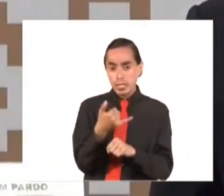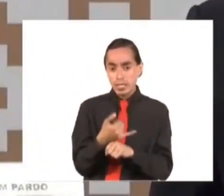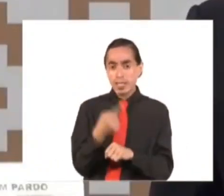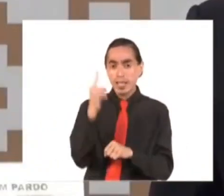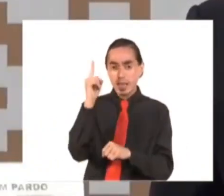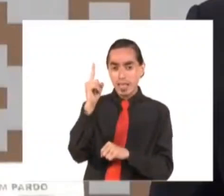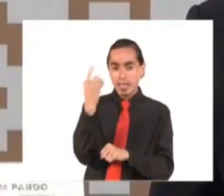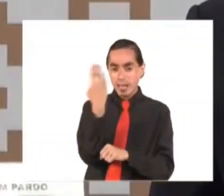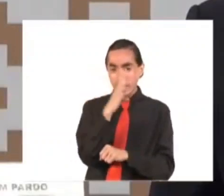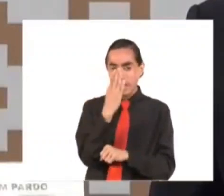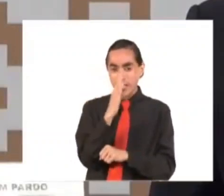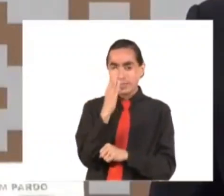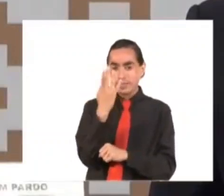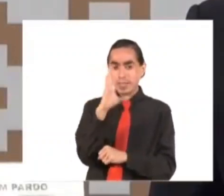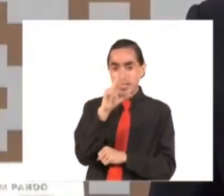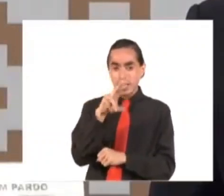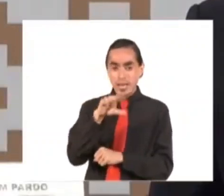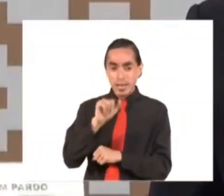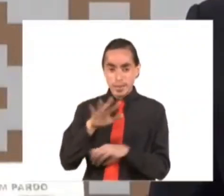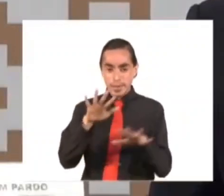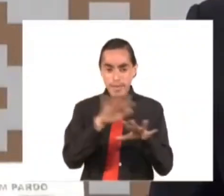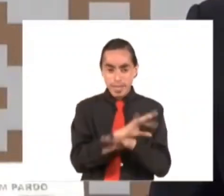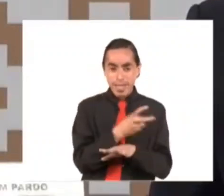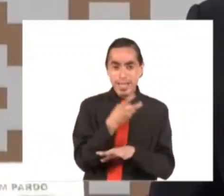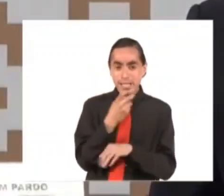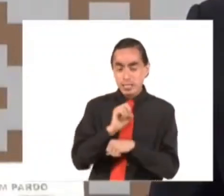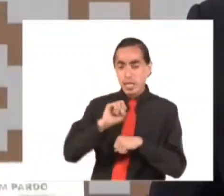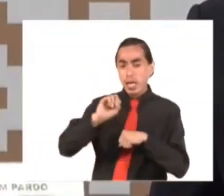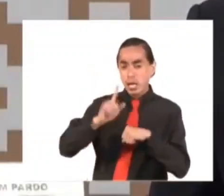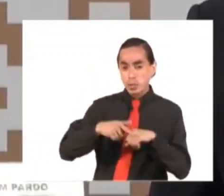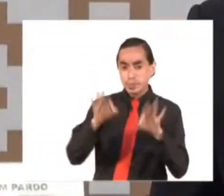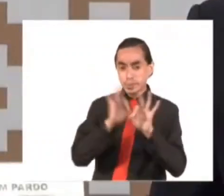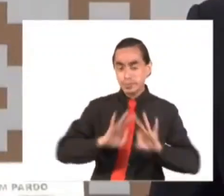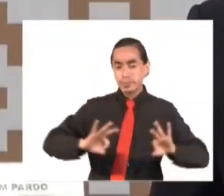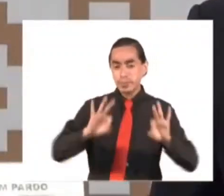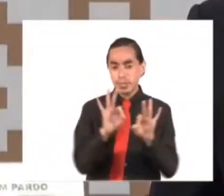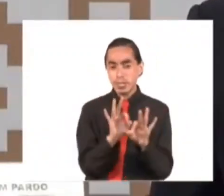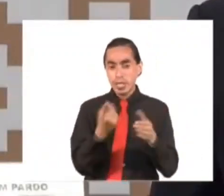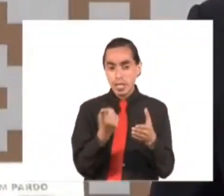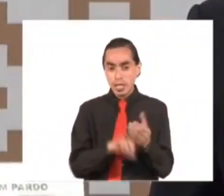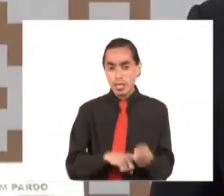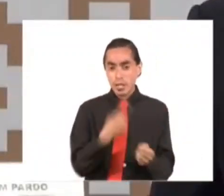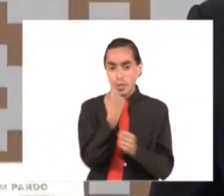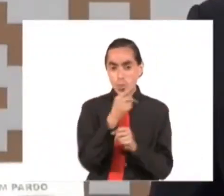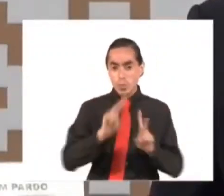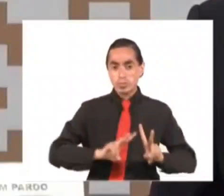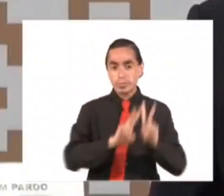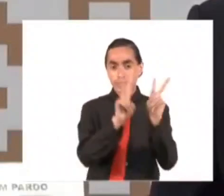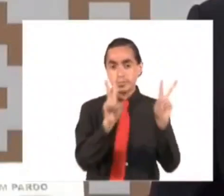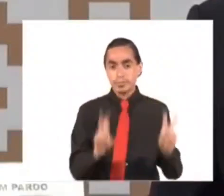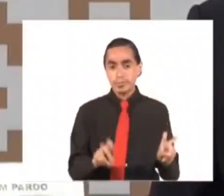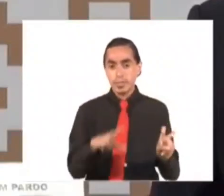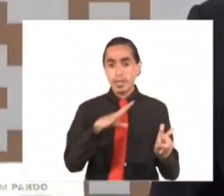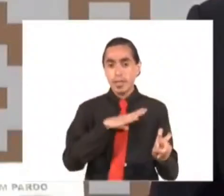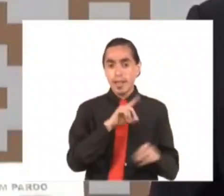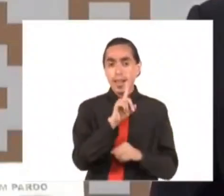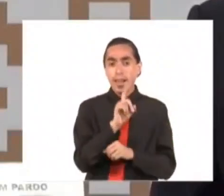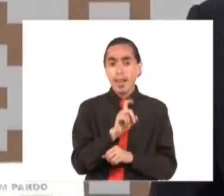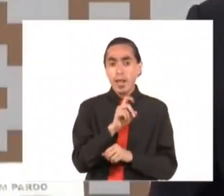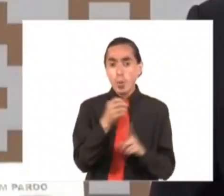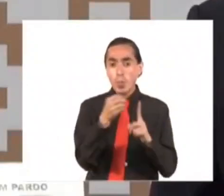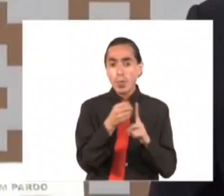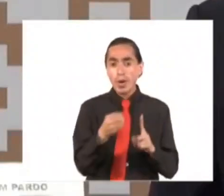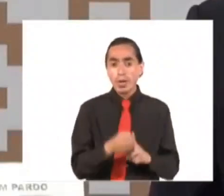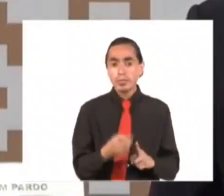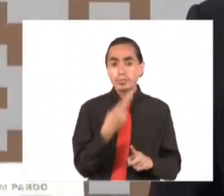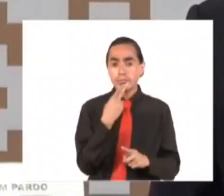un programa muy ambicioso en donde uno de sus temas es justamente el manejo integral del agua y